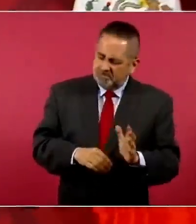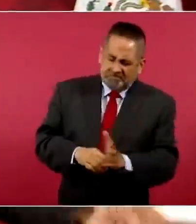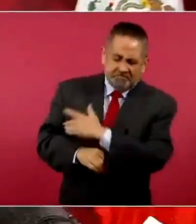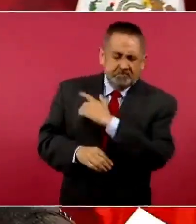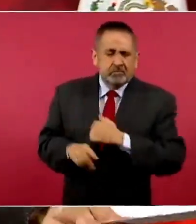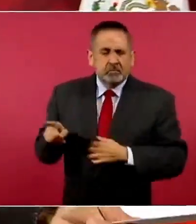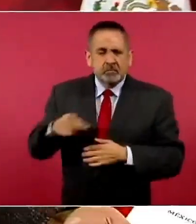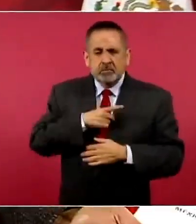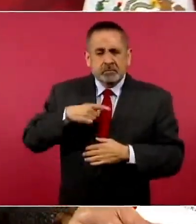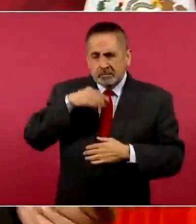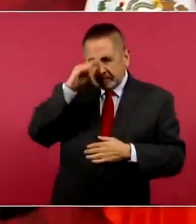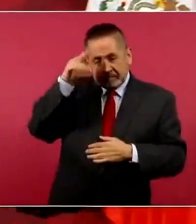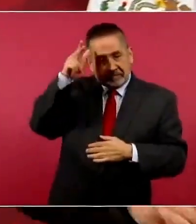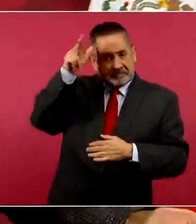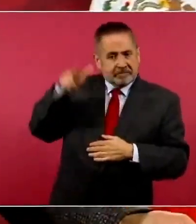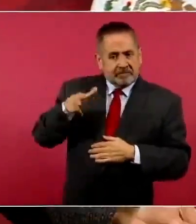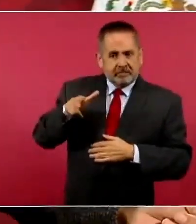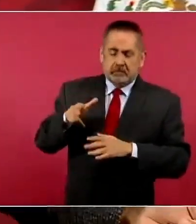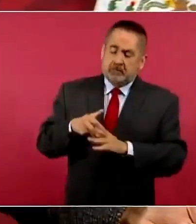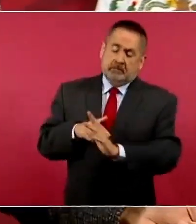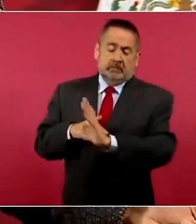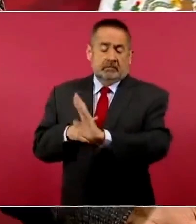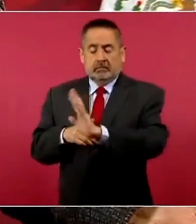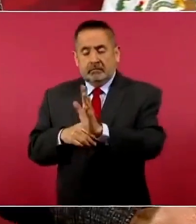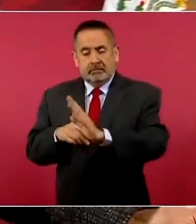vas a pensar en Hidalgo si Hidalgo